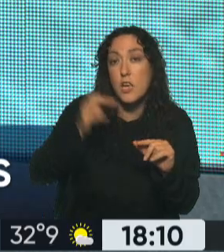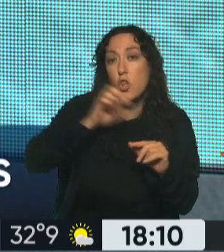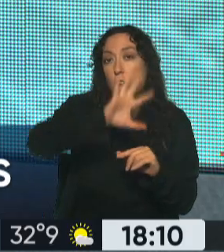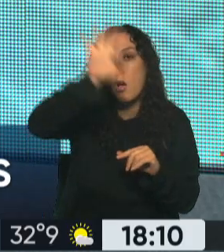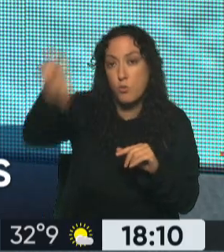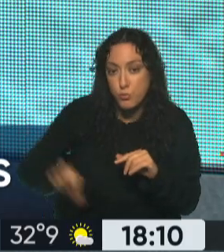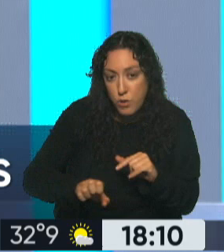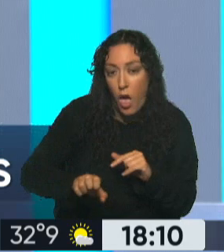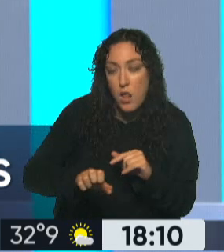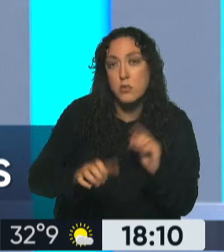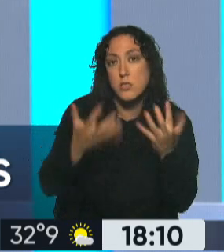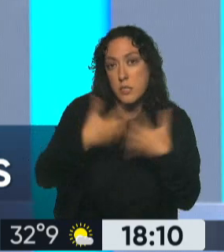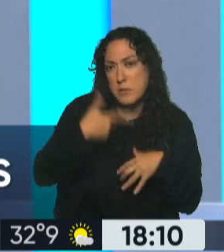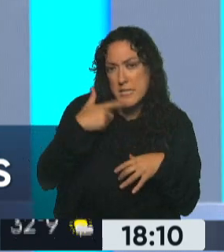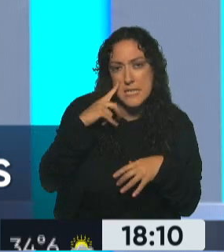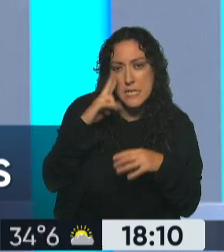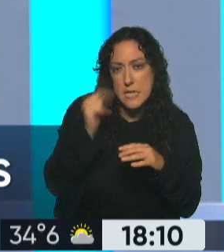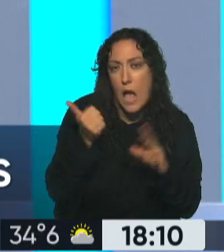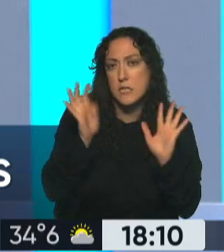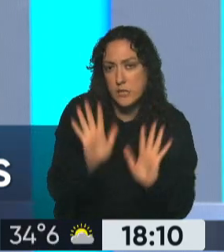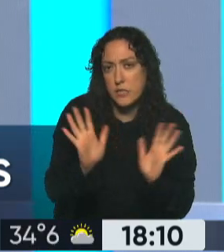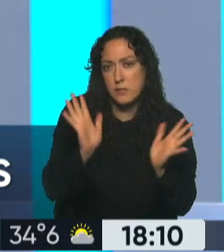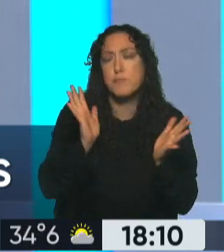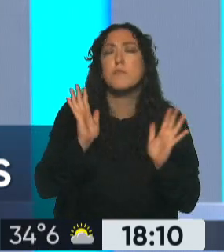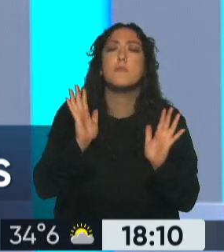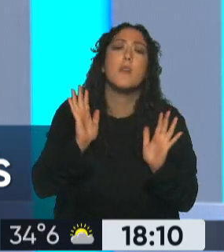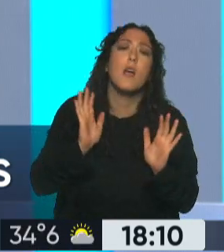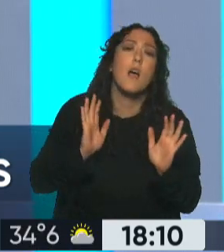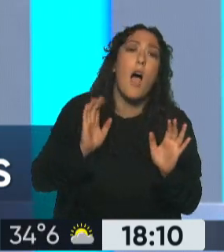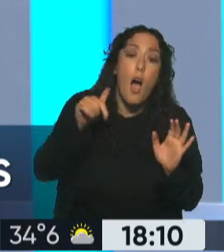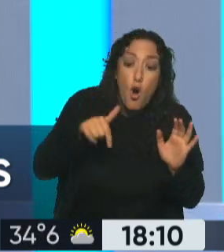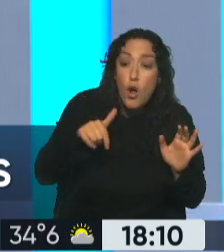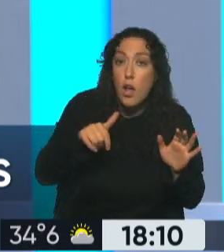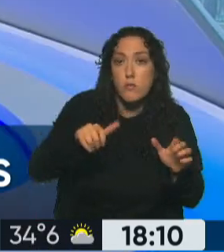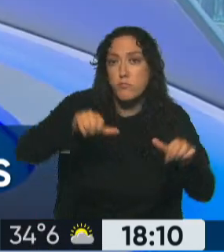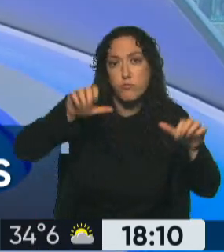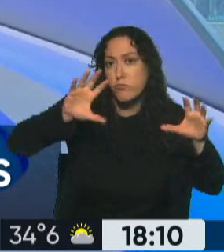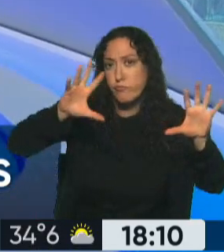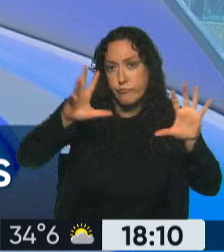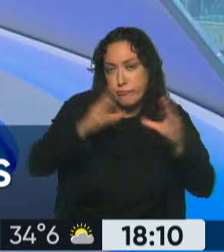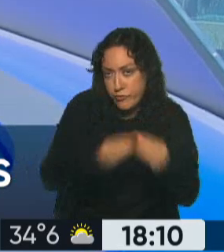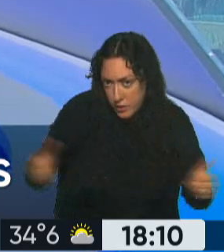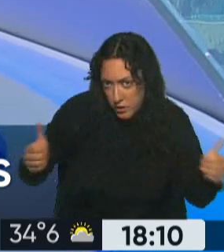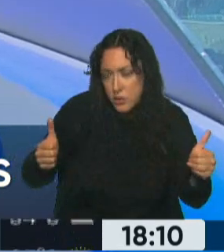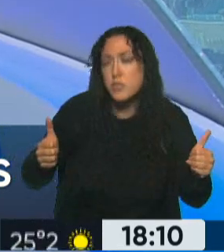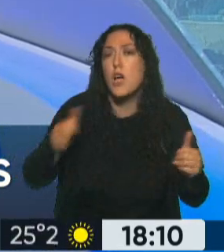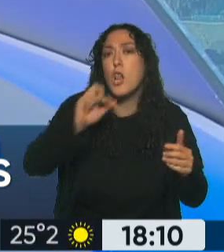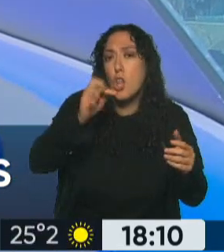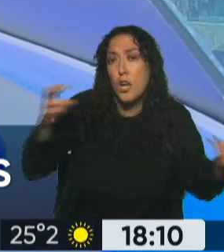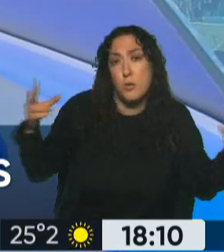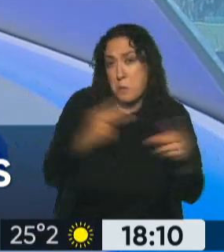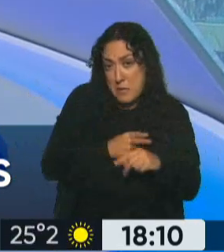comprar los dólares hasta ahí todo eso bueno ahora deja funcionar todo eso es no hay dólares ahora sí no hay Dólares pero